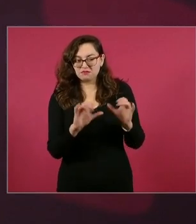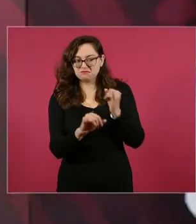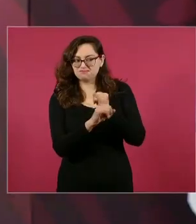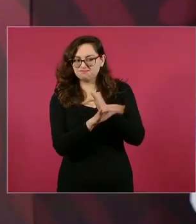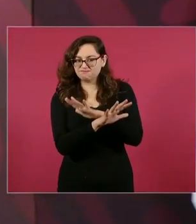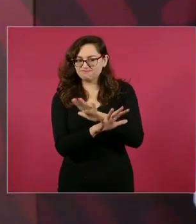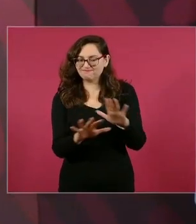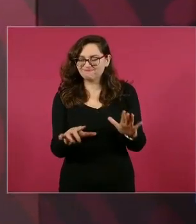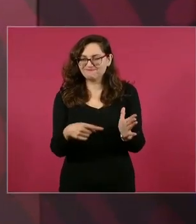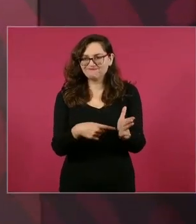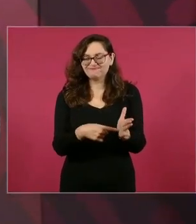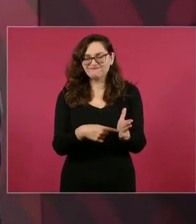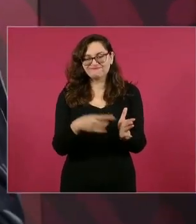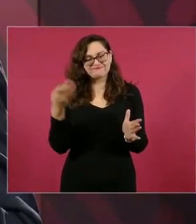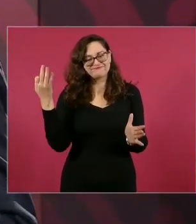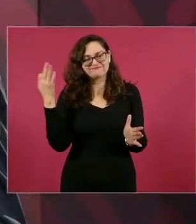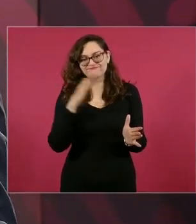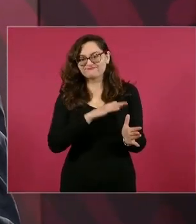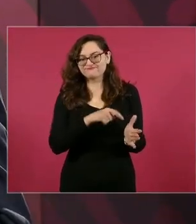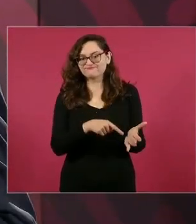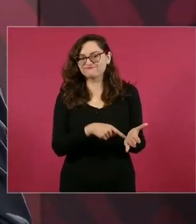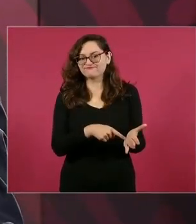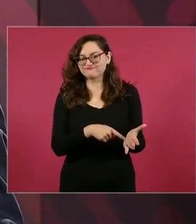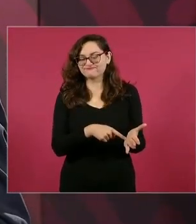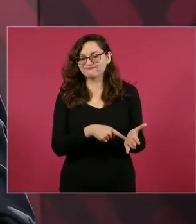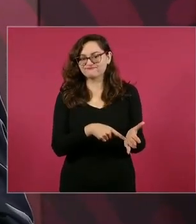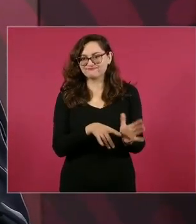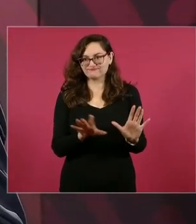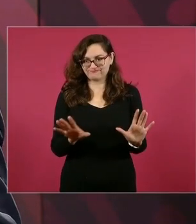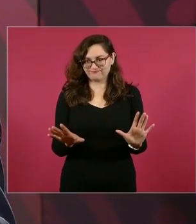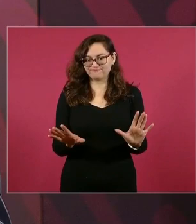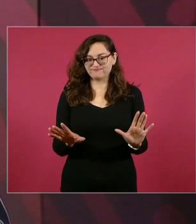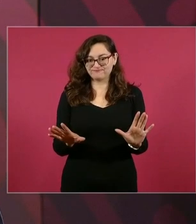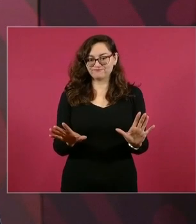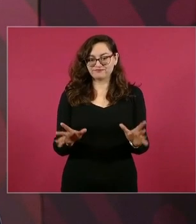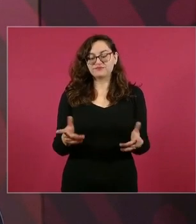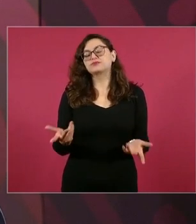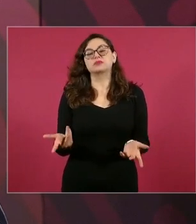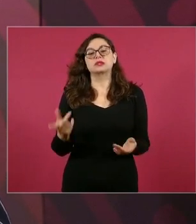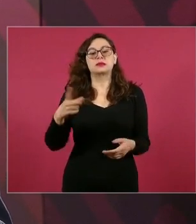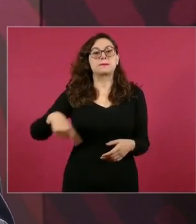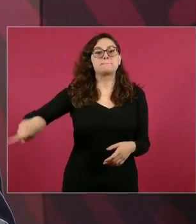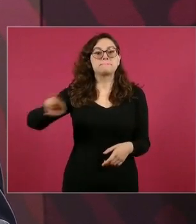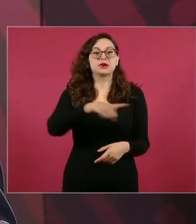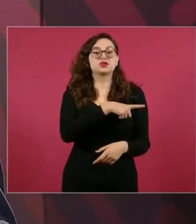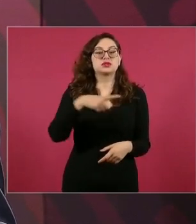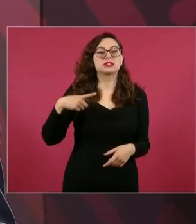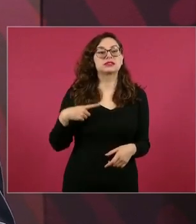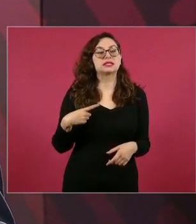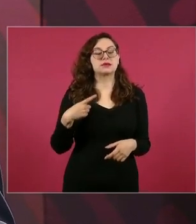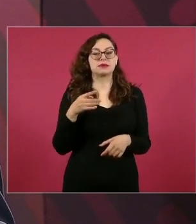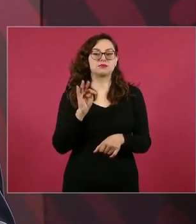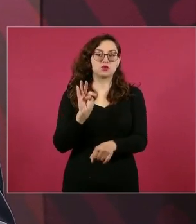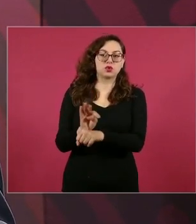información que la gente tenga cómo